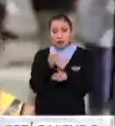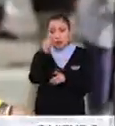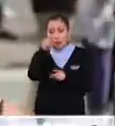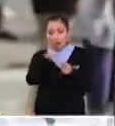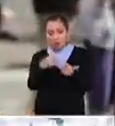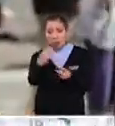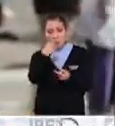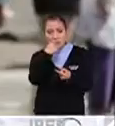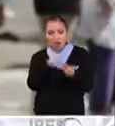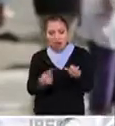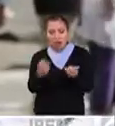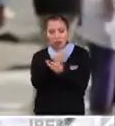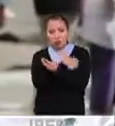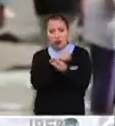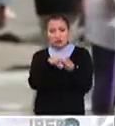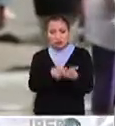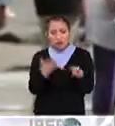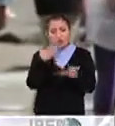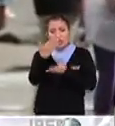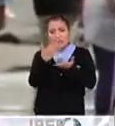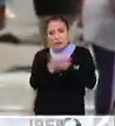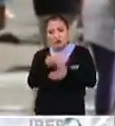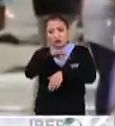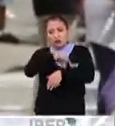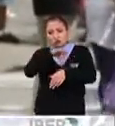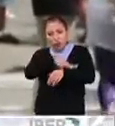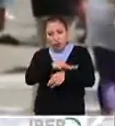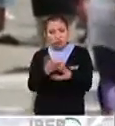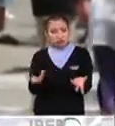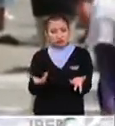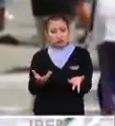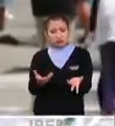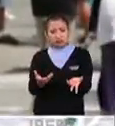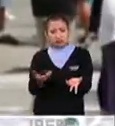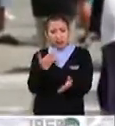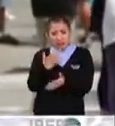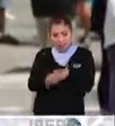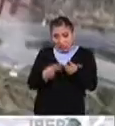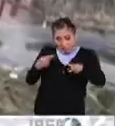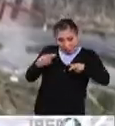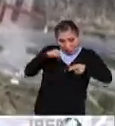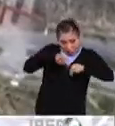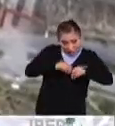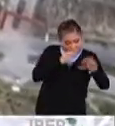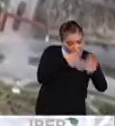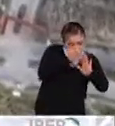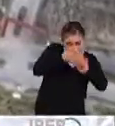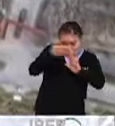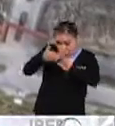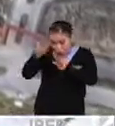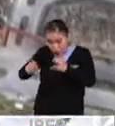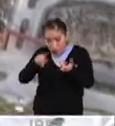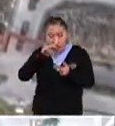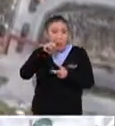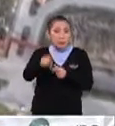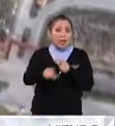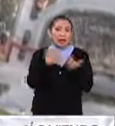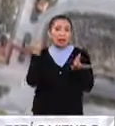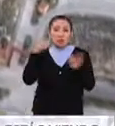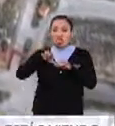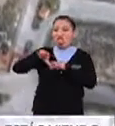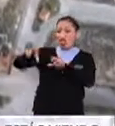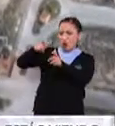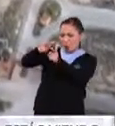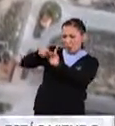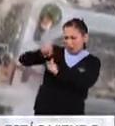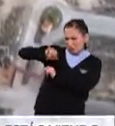agua, alimentos, educación, servicios médicos. La falta de planificación también da lugar a la formación de barrios